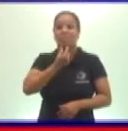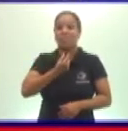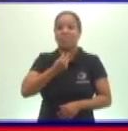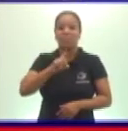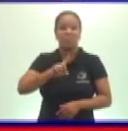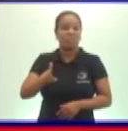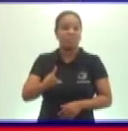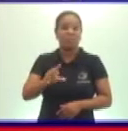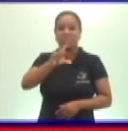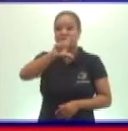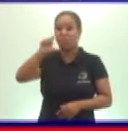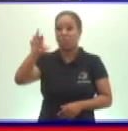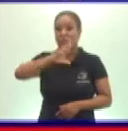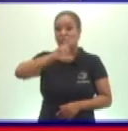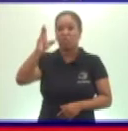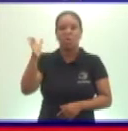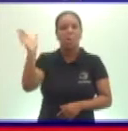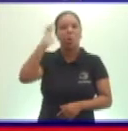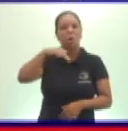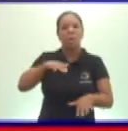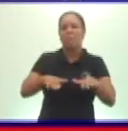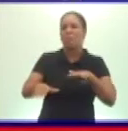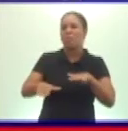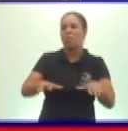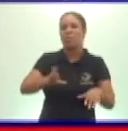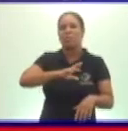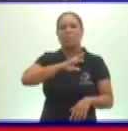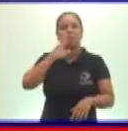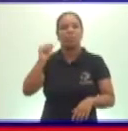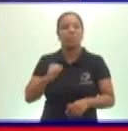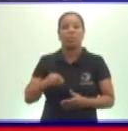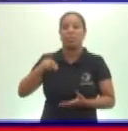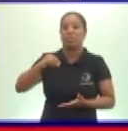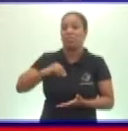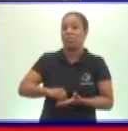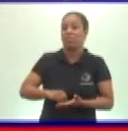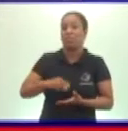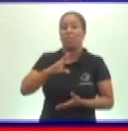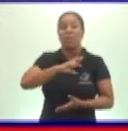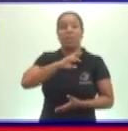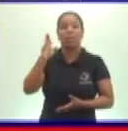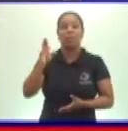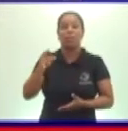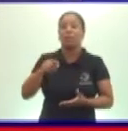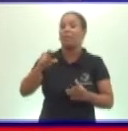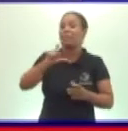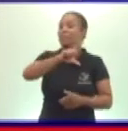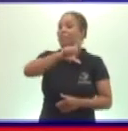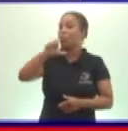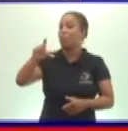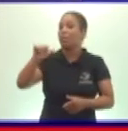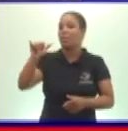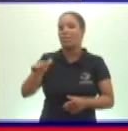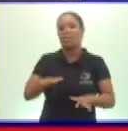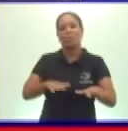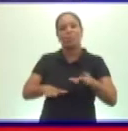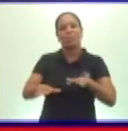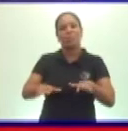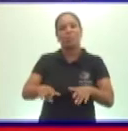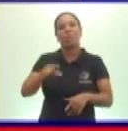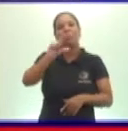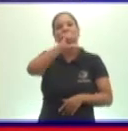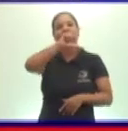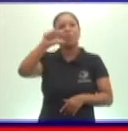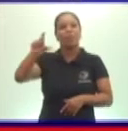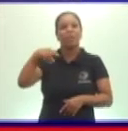revolucionaria no hay movimiento revolucionario. Es decir, está estableciendo una relación entre teoría y movimiento, entre teoría y práctica.